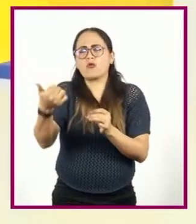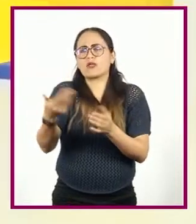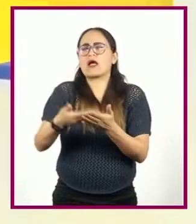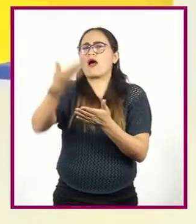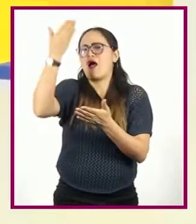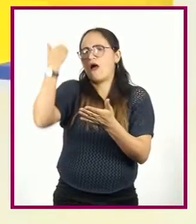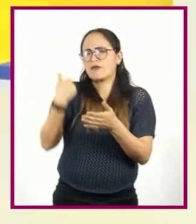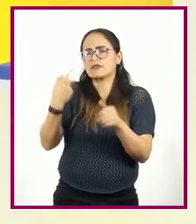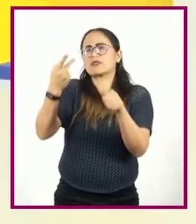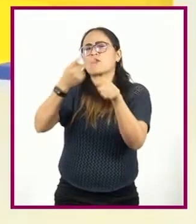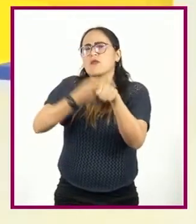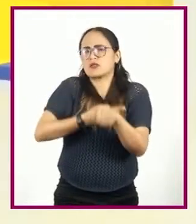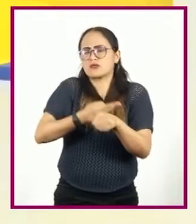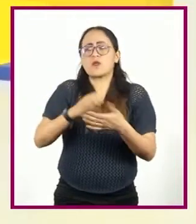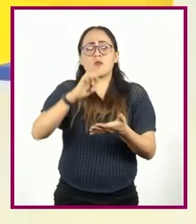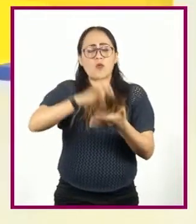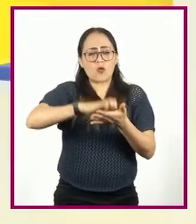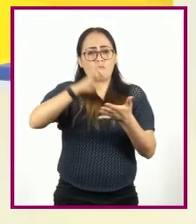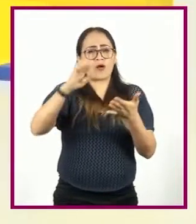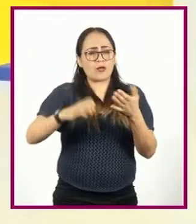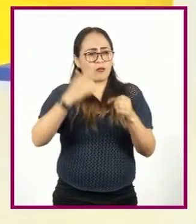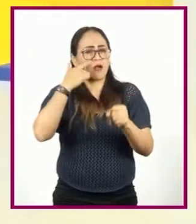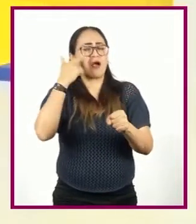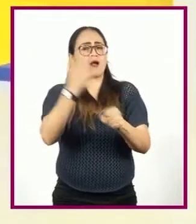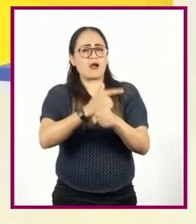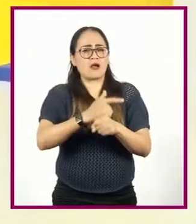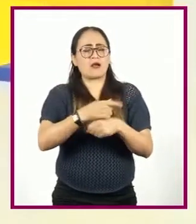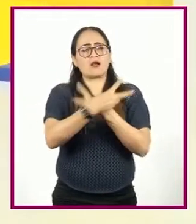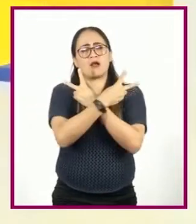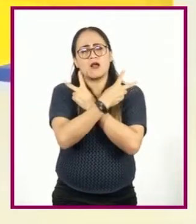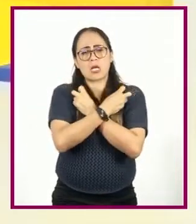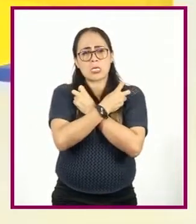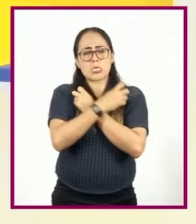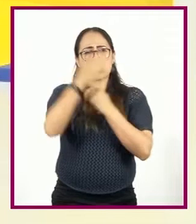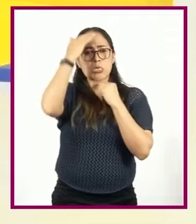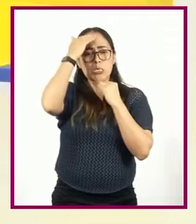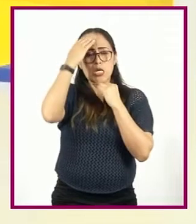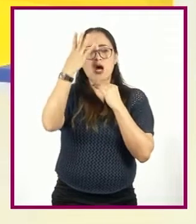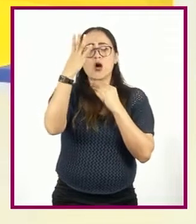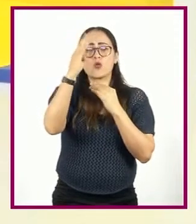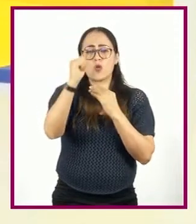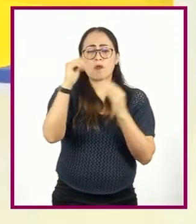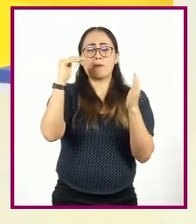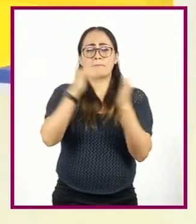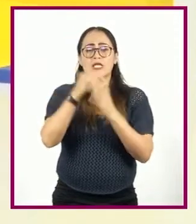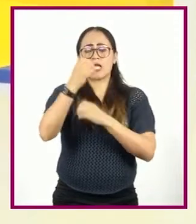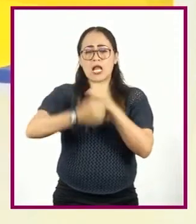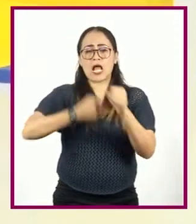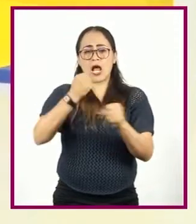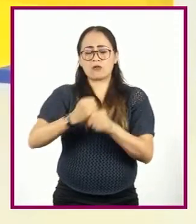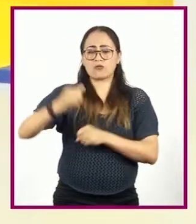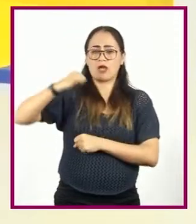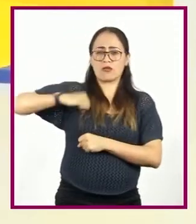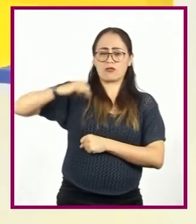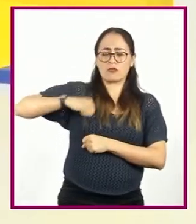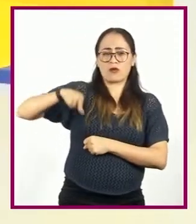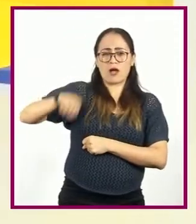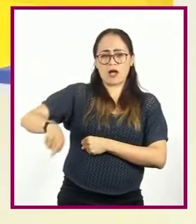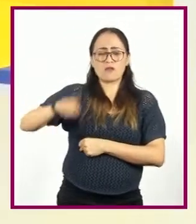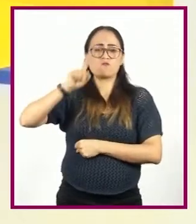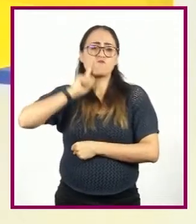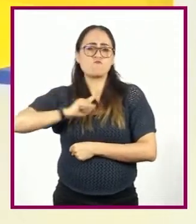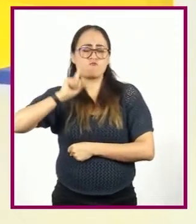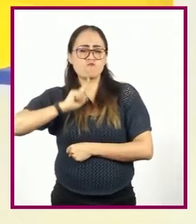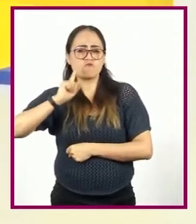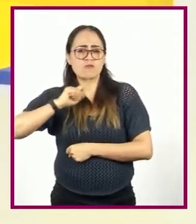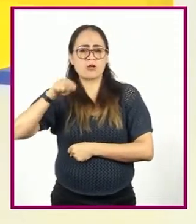Por ejemplo, el reciente hallazgo de un esqueleto femenino de 9.000 años de antigüedad, enterrado con un equipo de caza mayor en